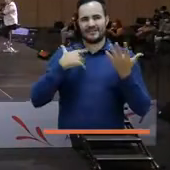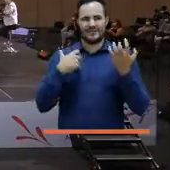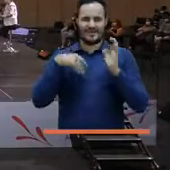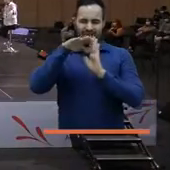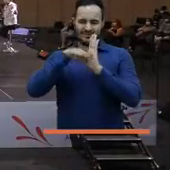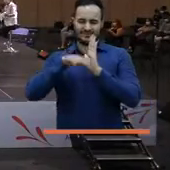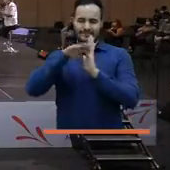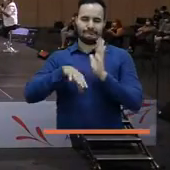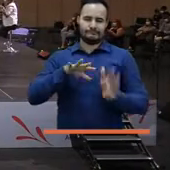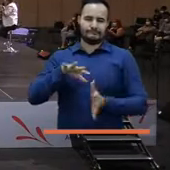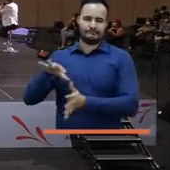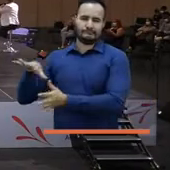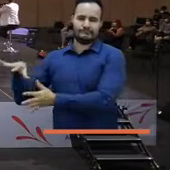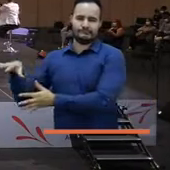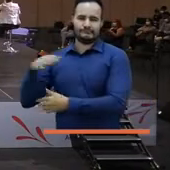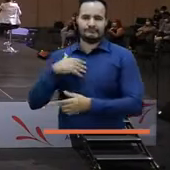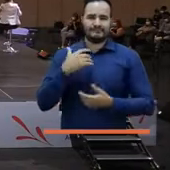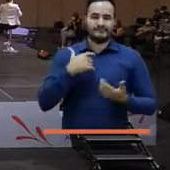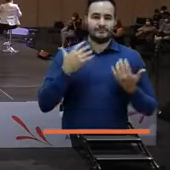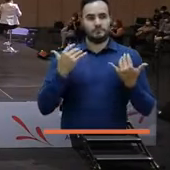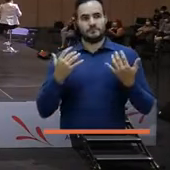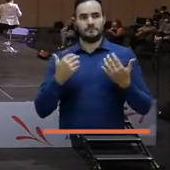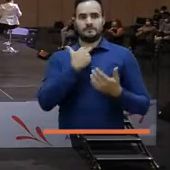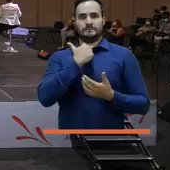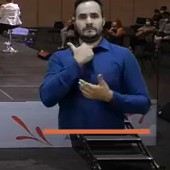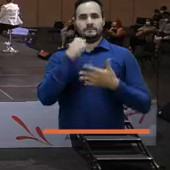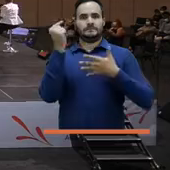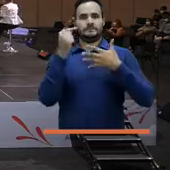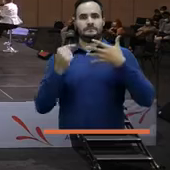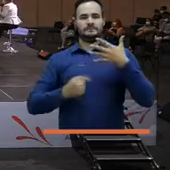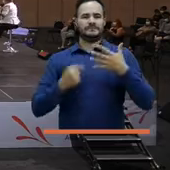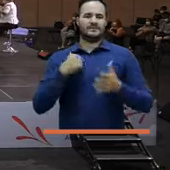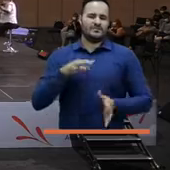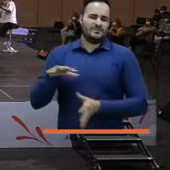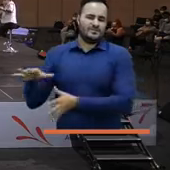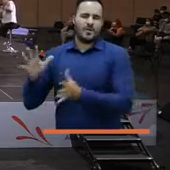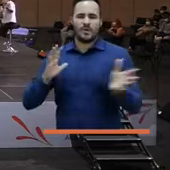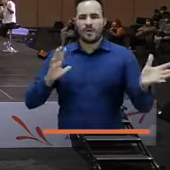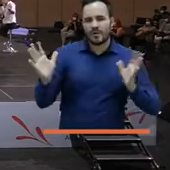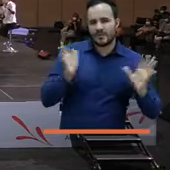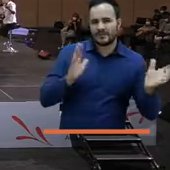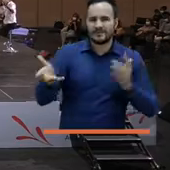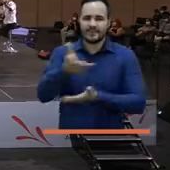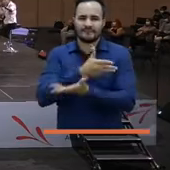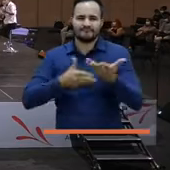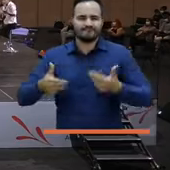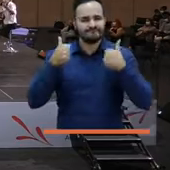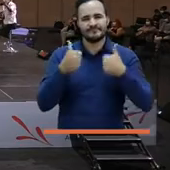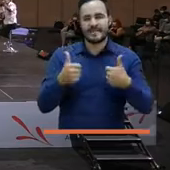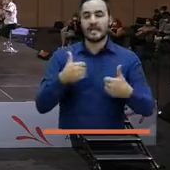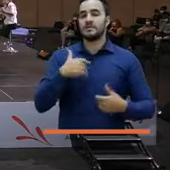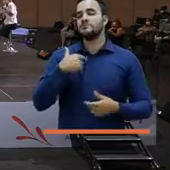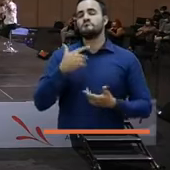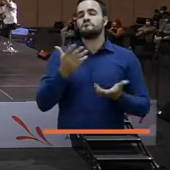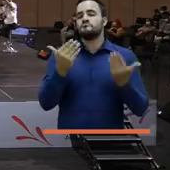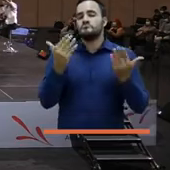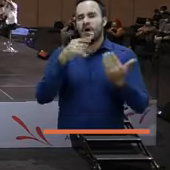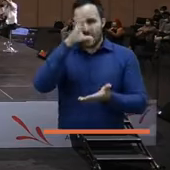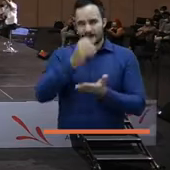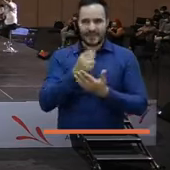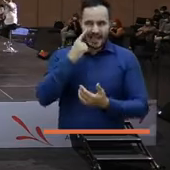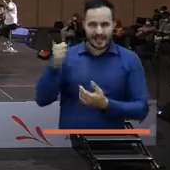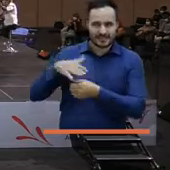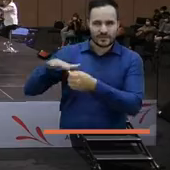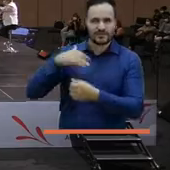es de los esquemas nos impiden conversar de esta manera rica para que miremos entre soluciones alternativas estratégicas